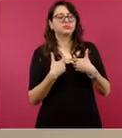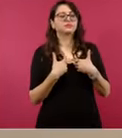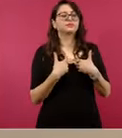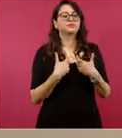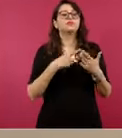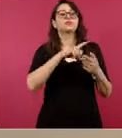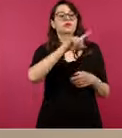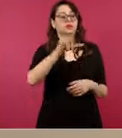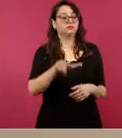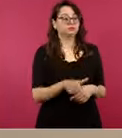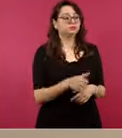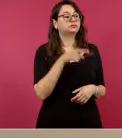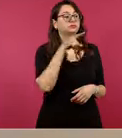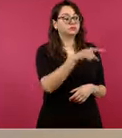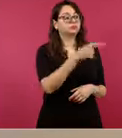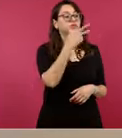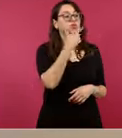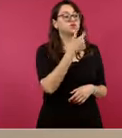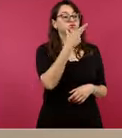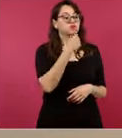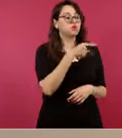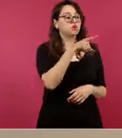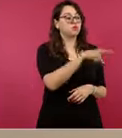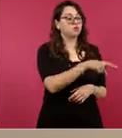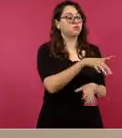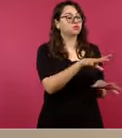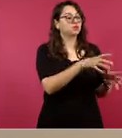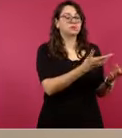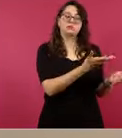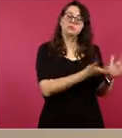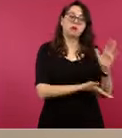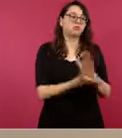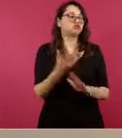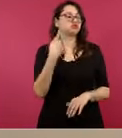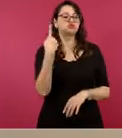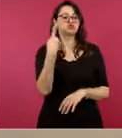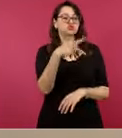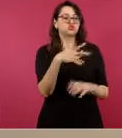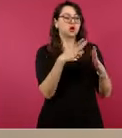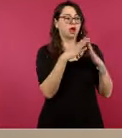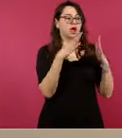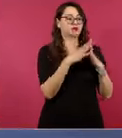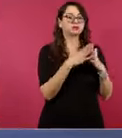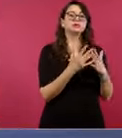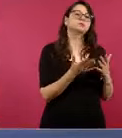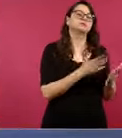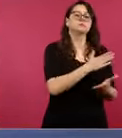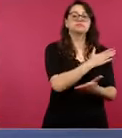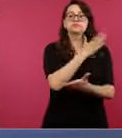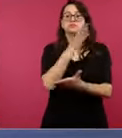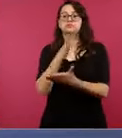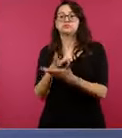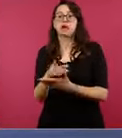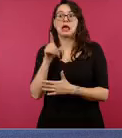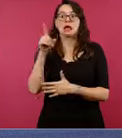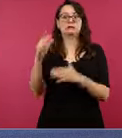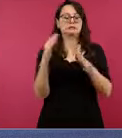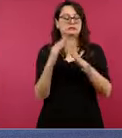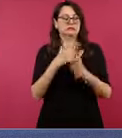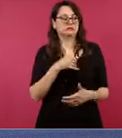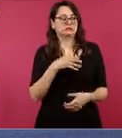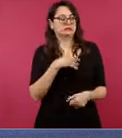domicilio. Pero una vez ahí, el hijo de la víctima, al percatarse de lo que estaba ocurriendo, logró salir del domicilio y denunciar los hechos, dando